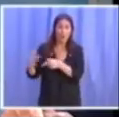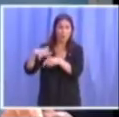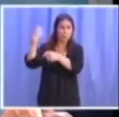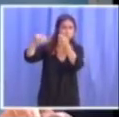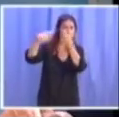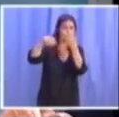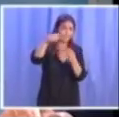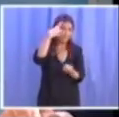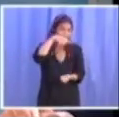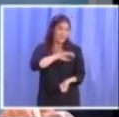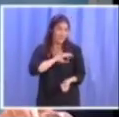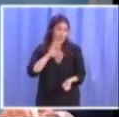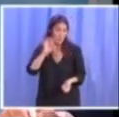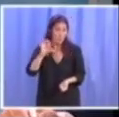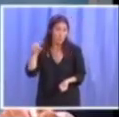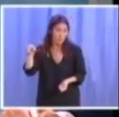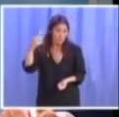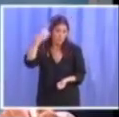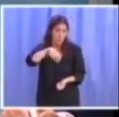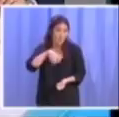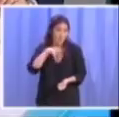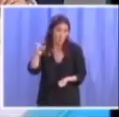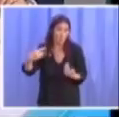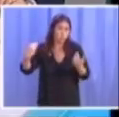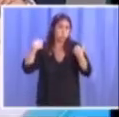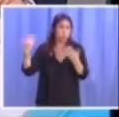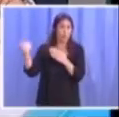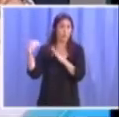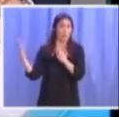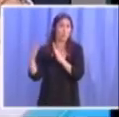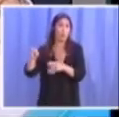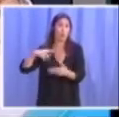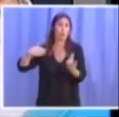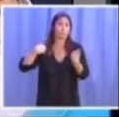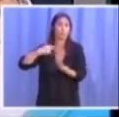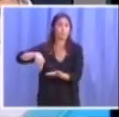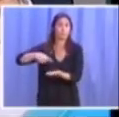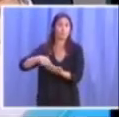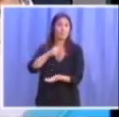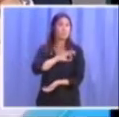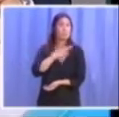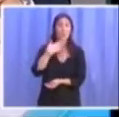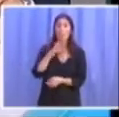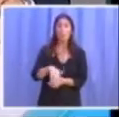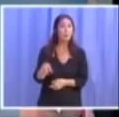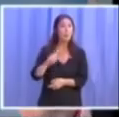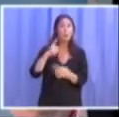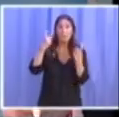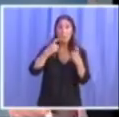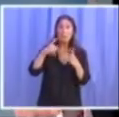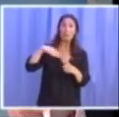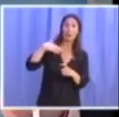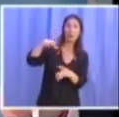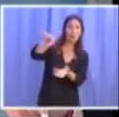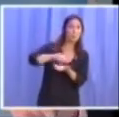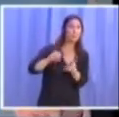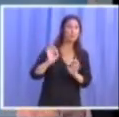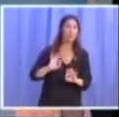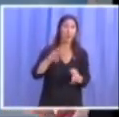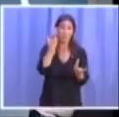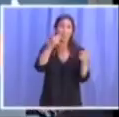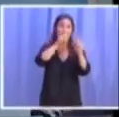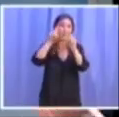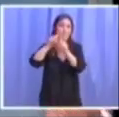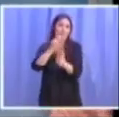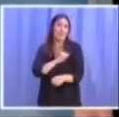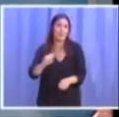Pérez se acordará, porque estaba allí como responsable de contratación, precisamente. Y el señor Cuenca no ha hecho nada por recuperarlo. Efectivamente, las empresas